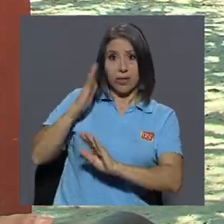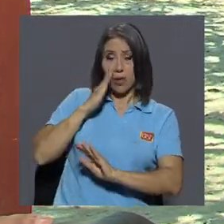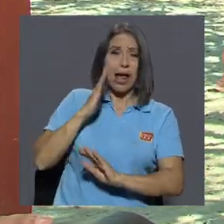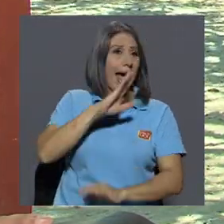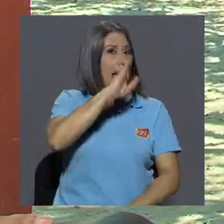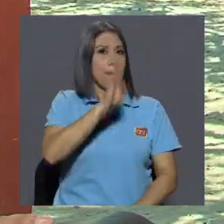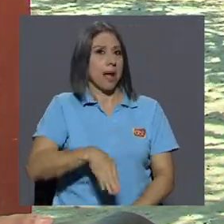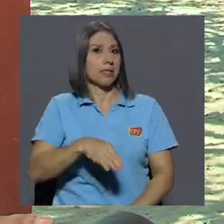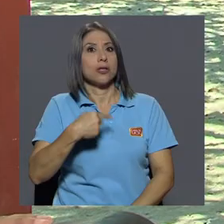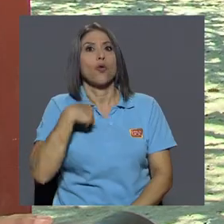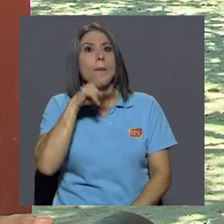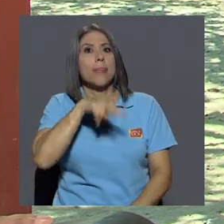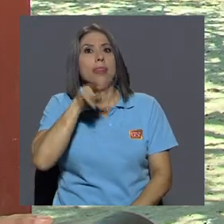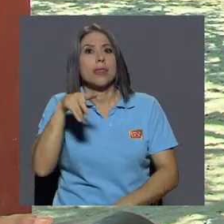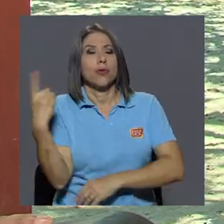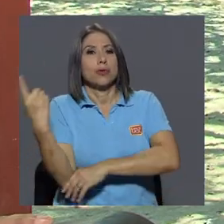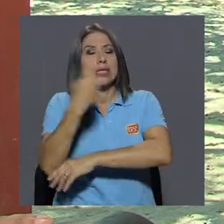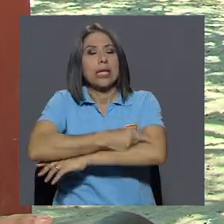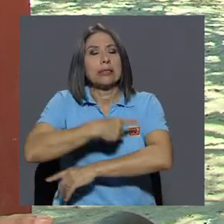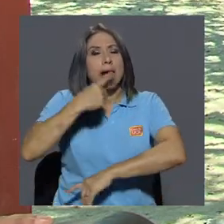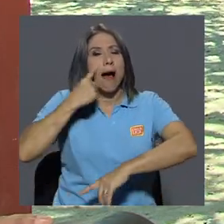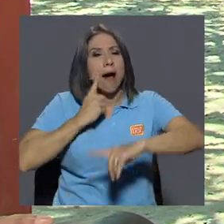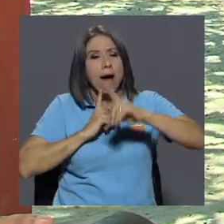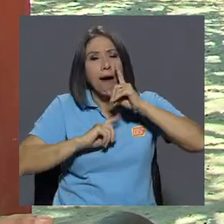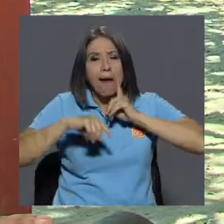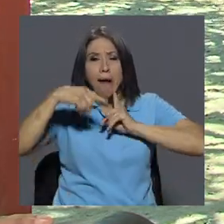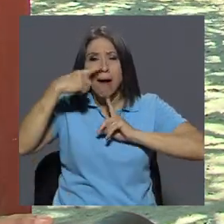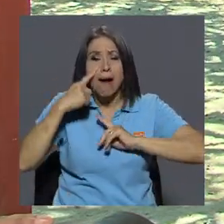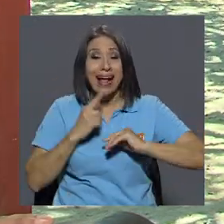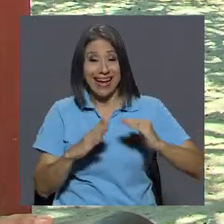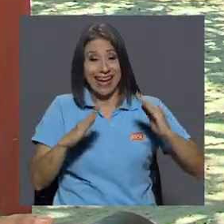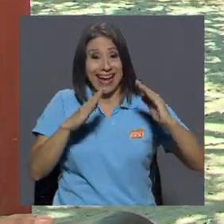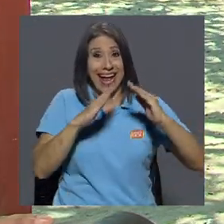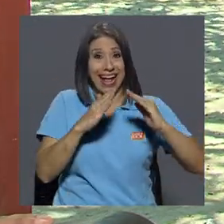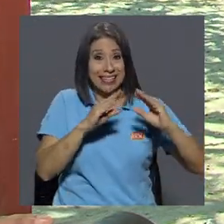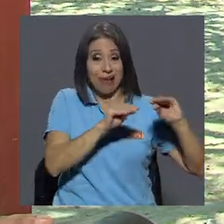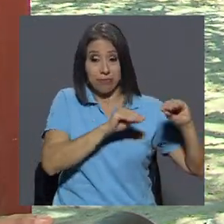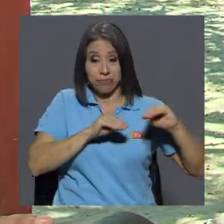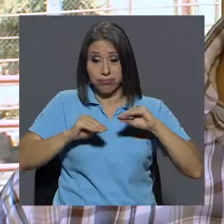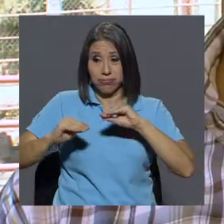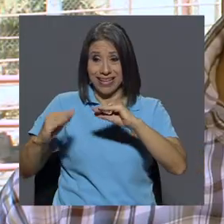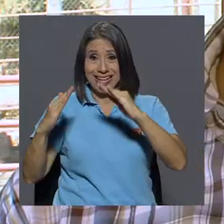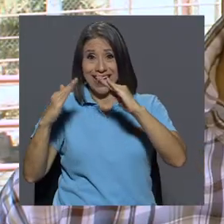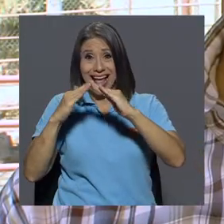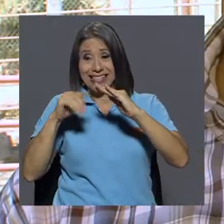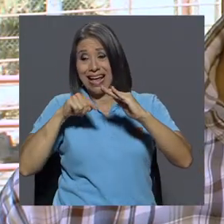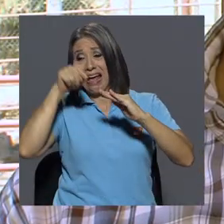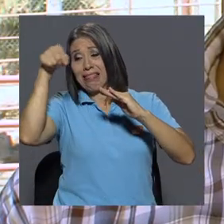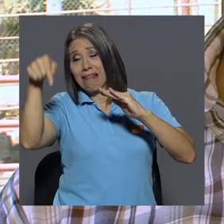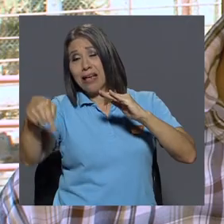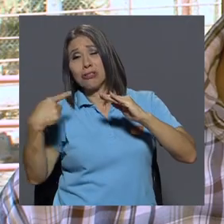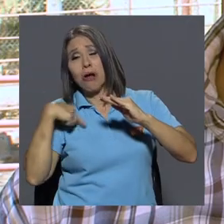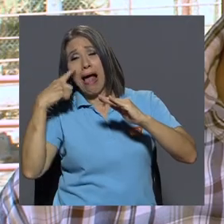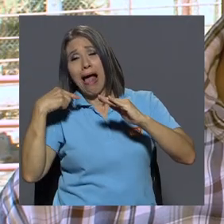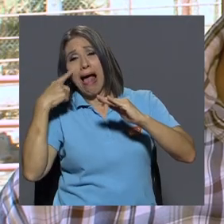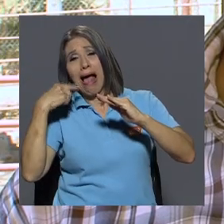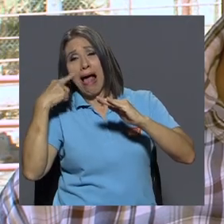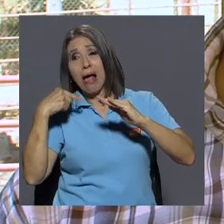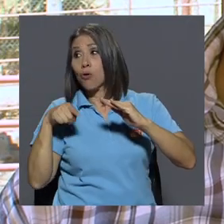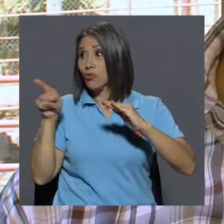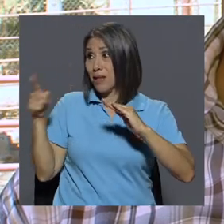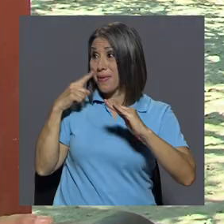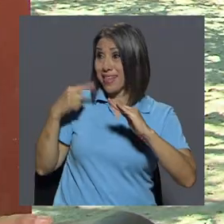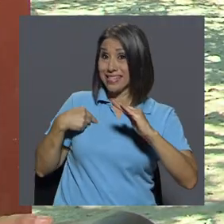22 días detrás de la casa donde nos llegaron a meter. 22 días. Era cuatro paredes, me